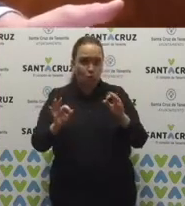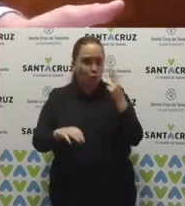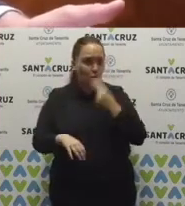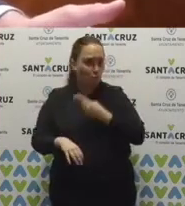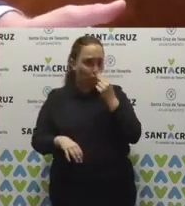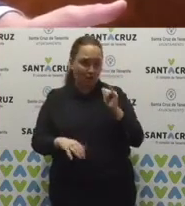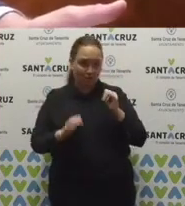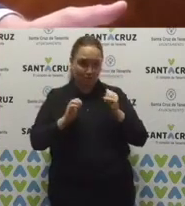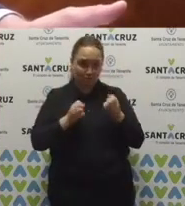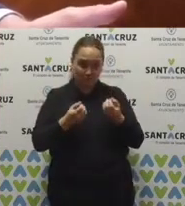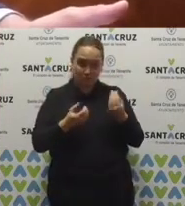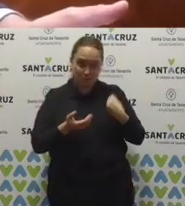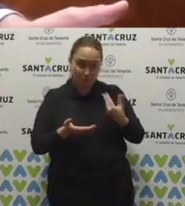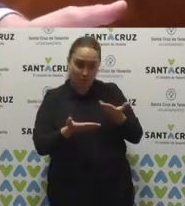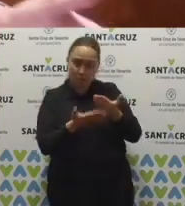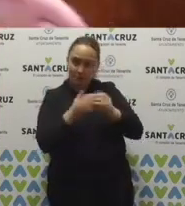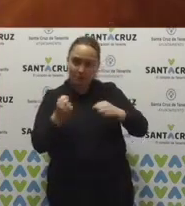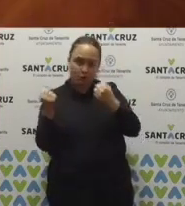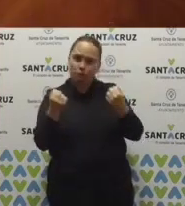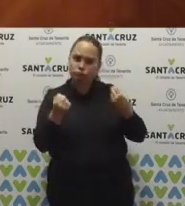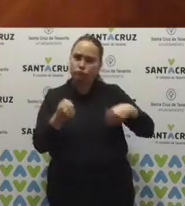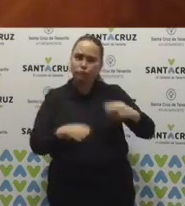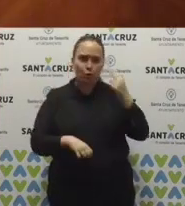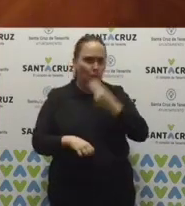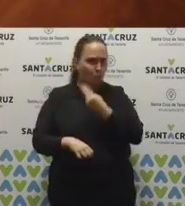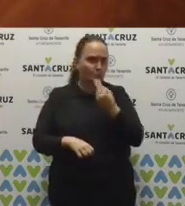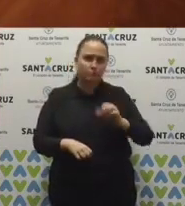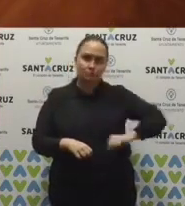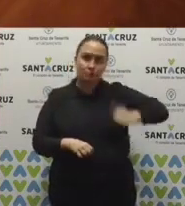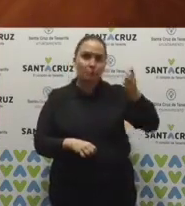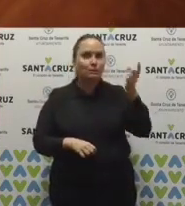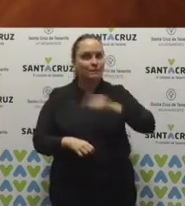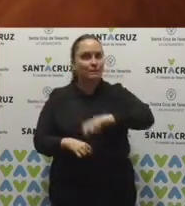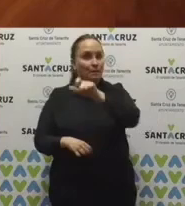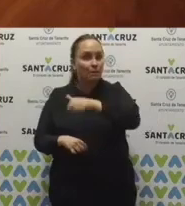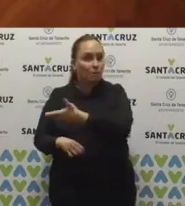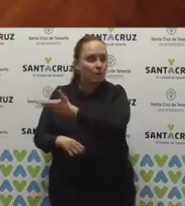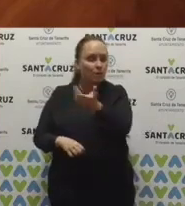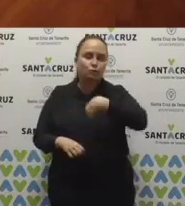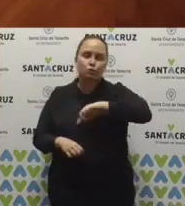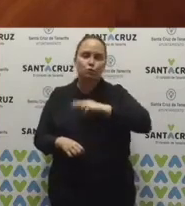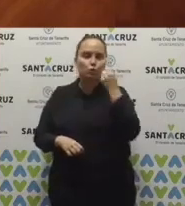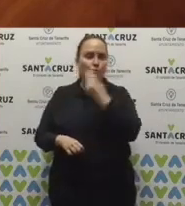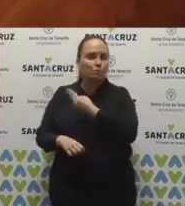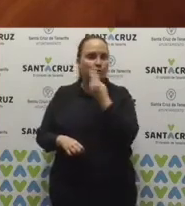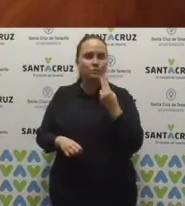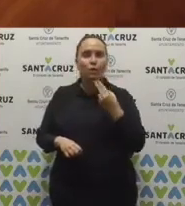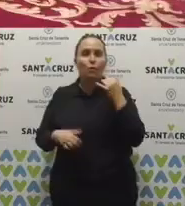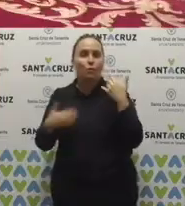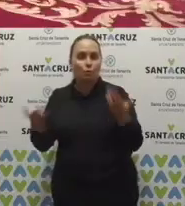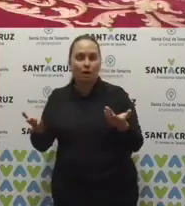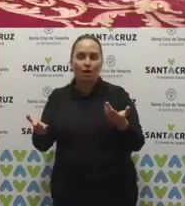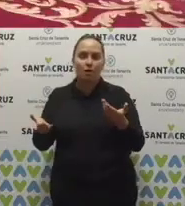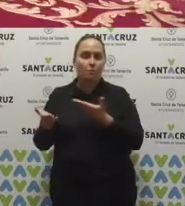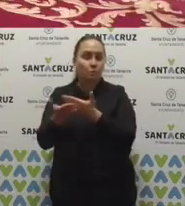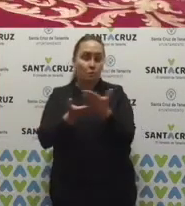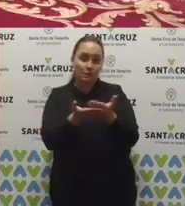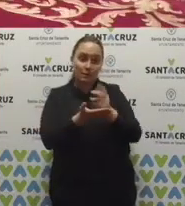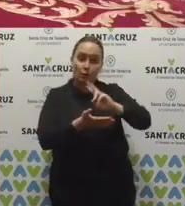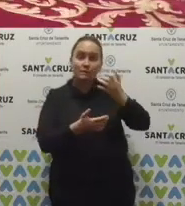hemos hecho pero también otro compromiso con los ciudadanos es traer otra serie de propuestas y es lo que si ustedes nos permiten